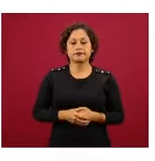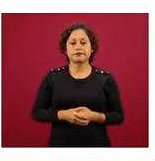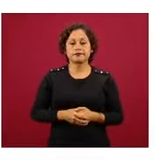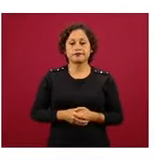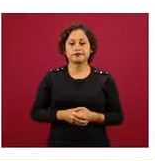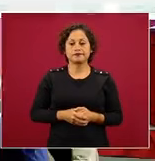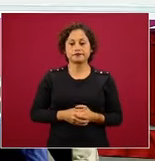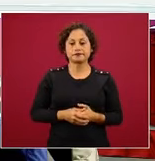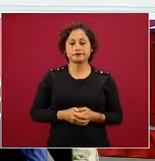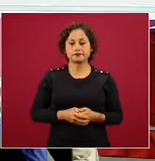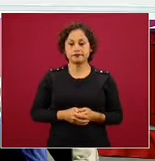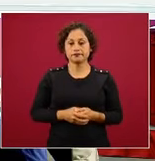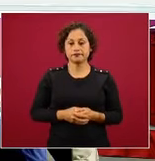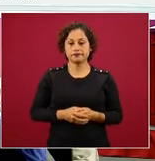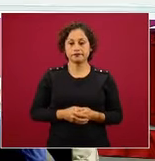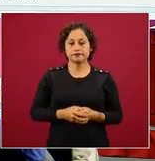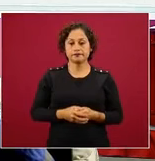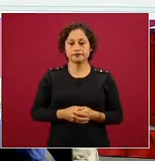favor.